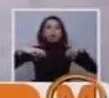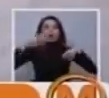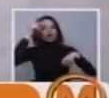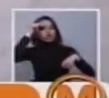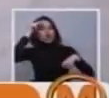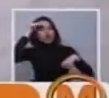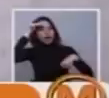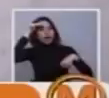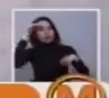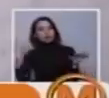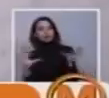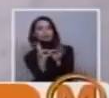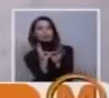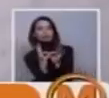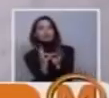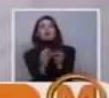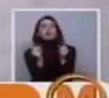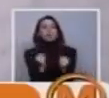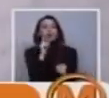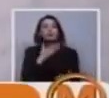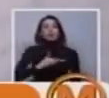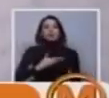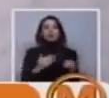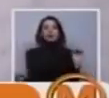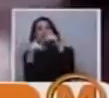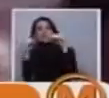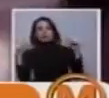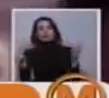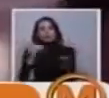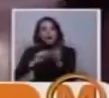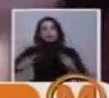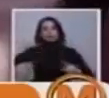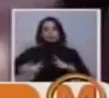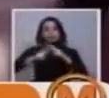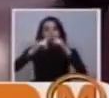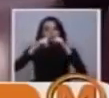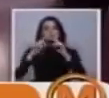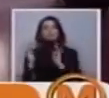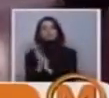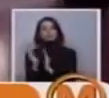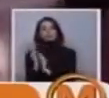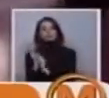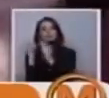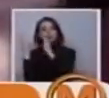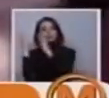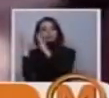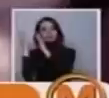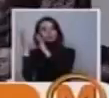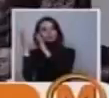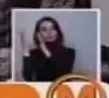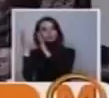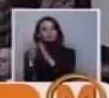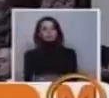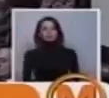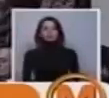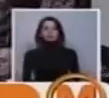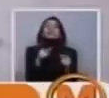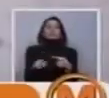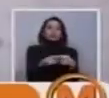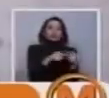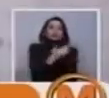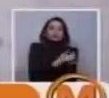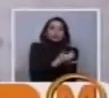Tercera cuenta pública, Sebastián Piñera guardaba algunos anuncios. Uno de los más aplaudidos fue también en su minuto lanzado en los gobiernos